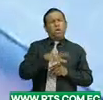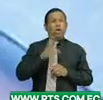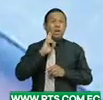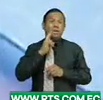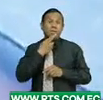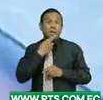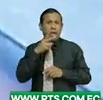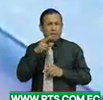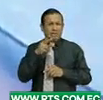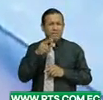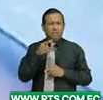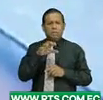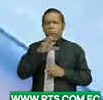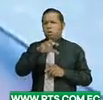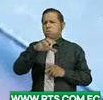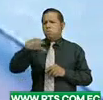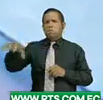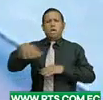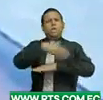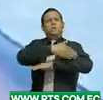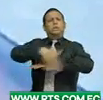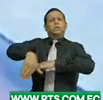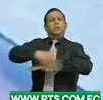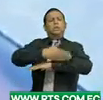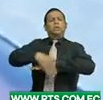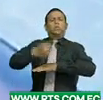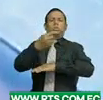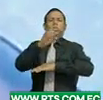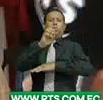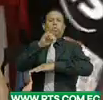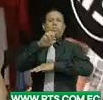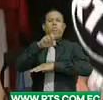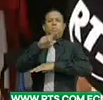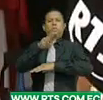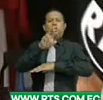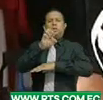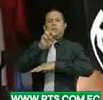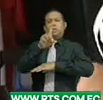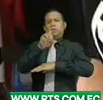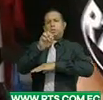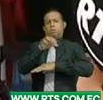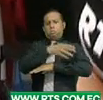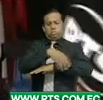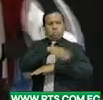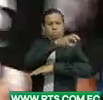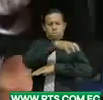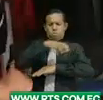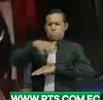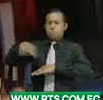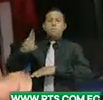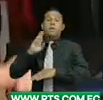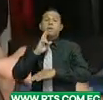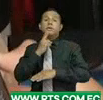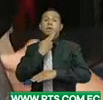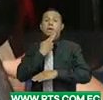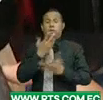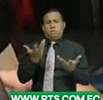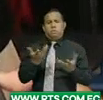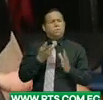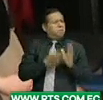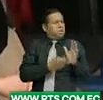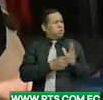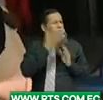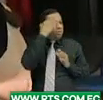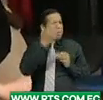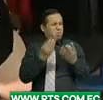comida, ubicados a lo largo de la calle Gómez Rendón. ¿Qué está pasando? ¿Por qué estos últimos robos? Bueno, nosotros estamos viendo, como dije,